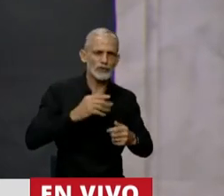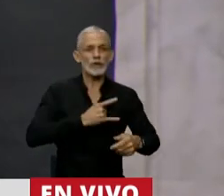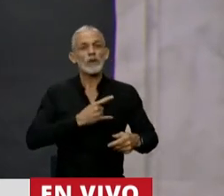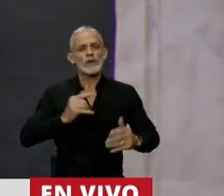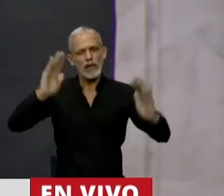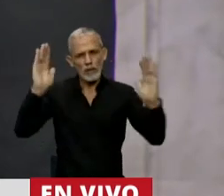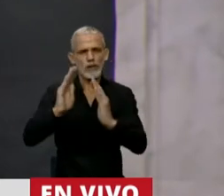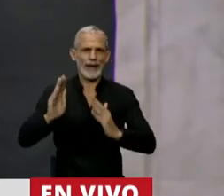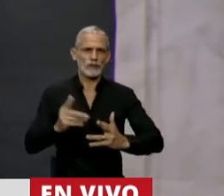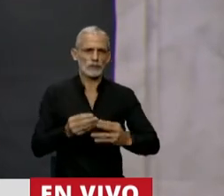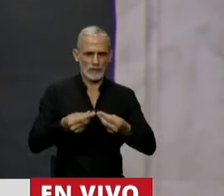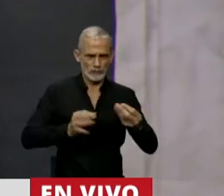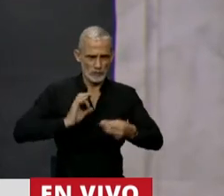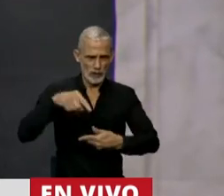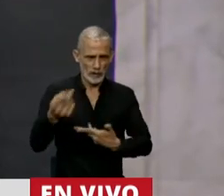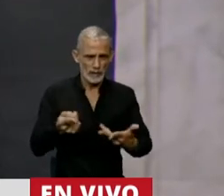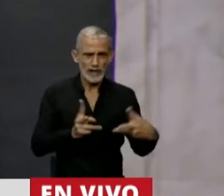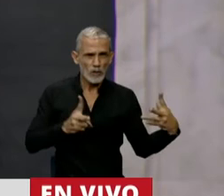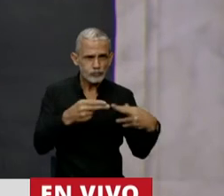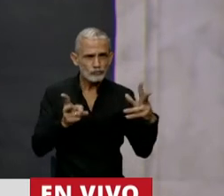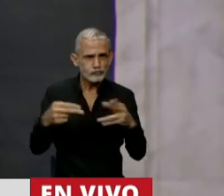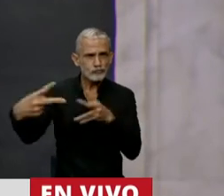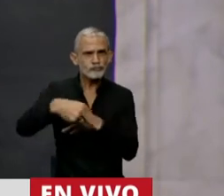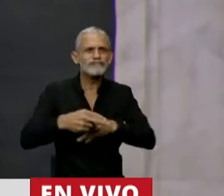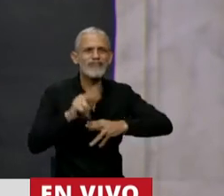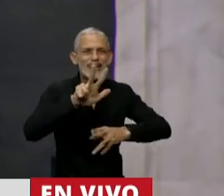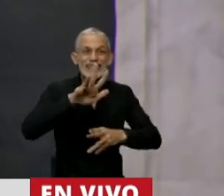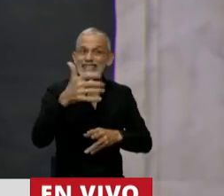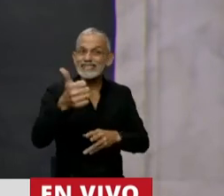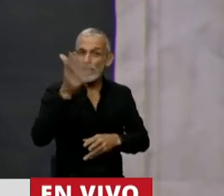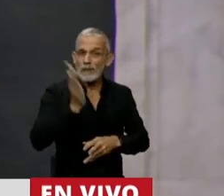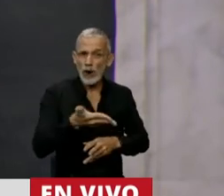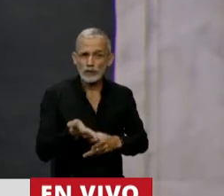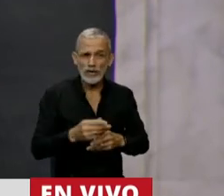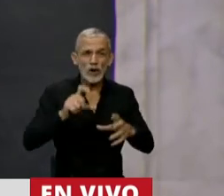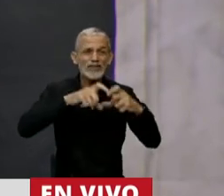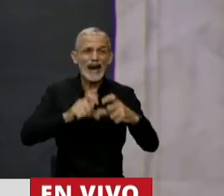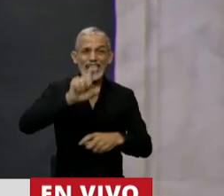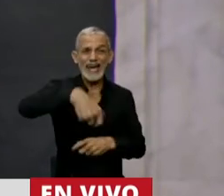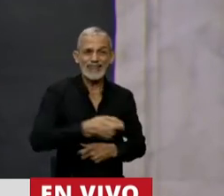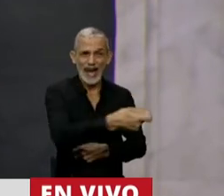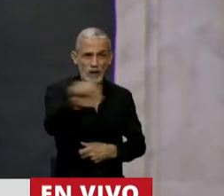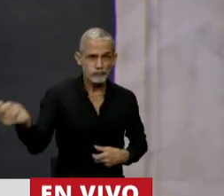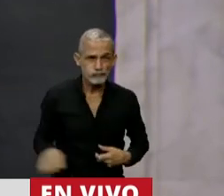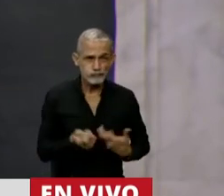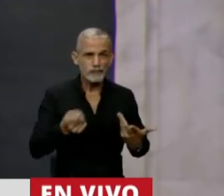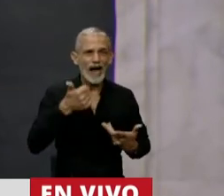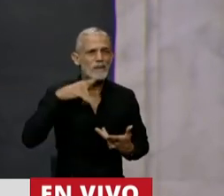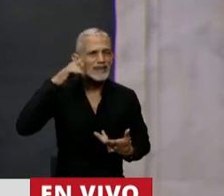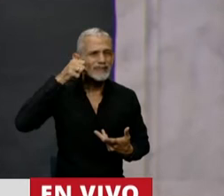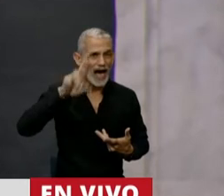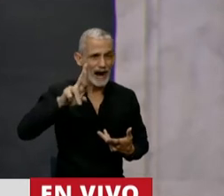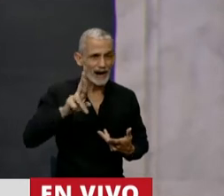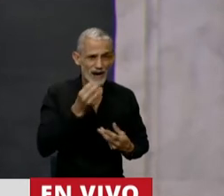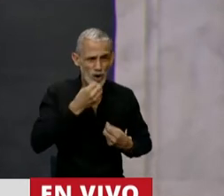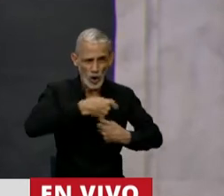universidades. Este presupuesto recorta en un 36% la tarjeta alimentar y reduce en un 7% en